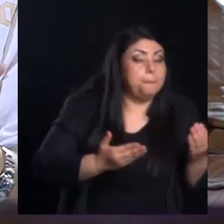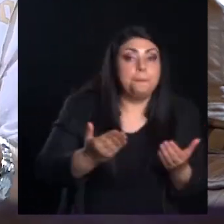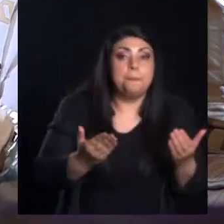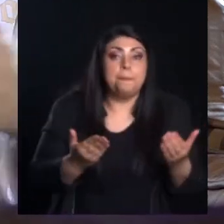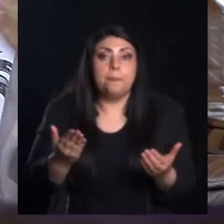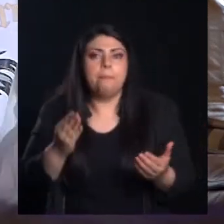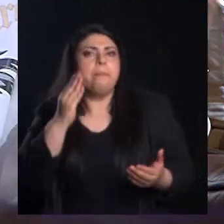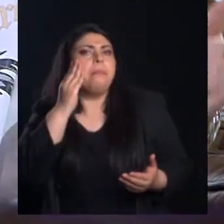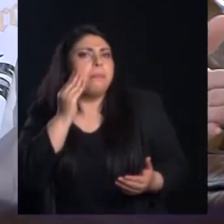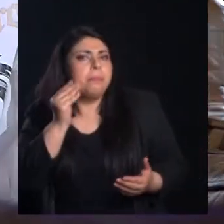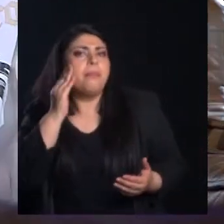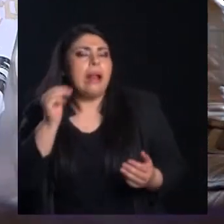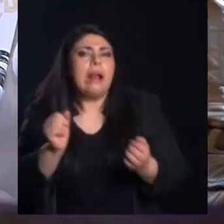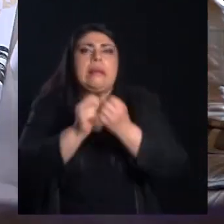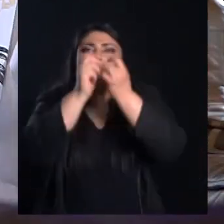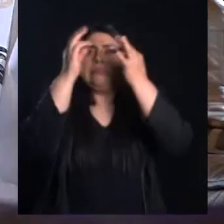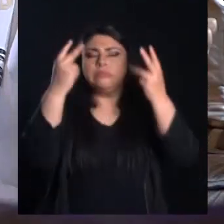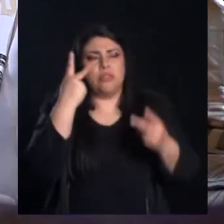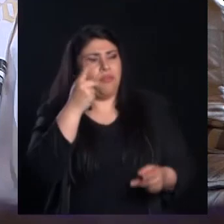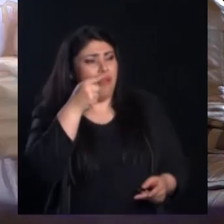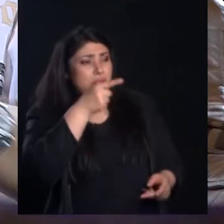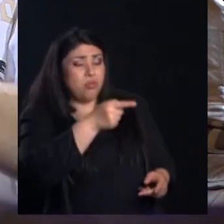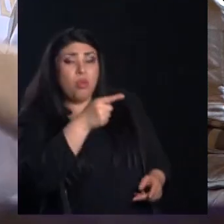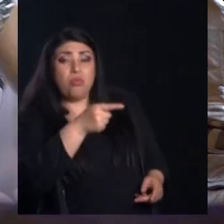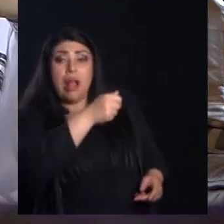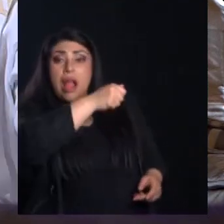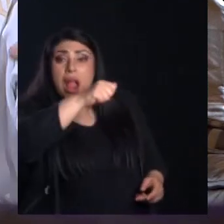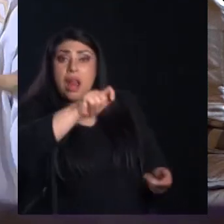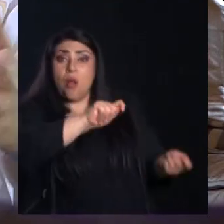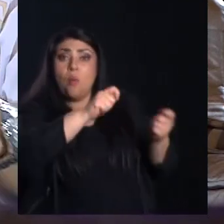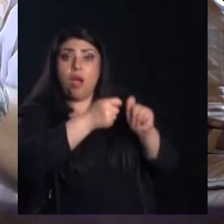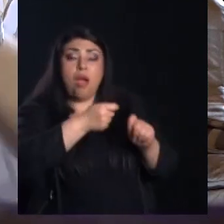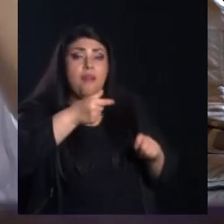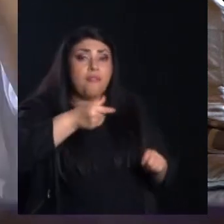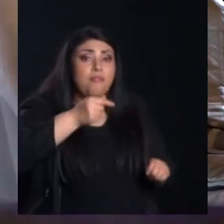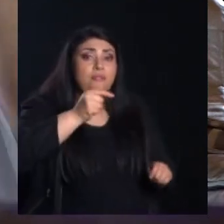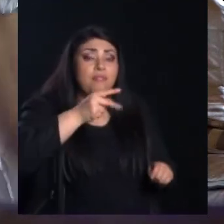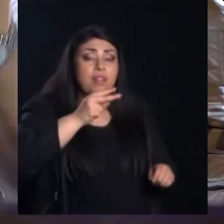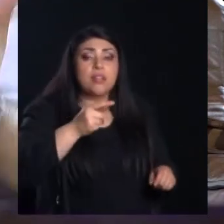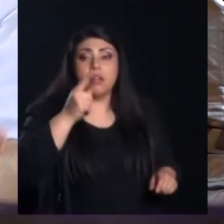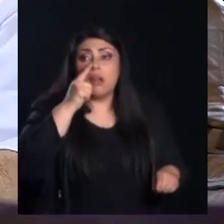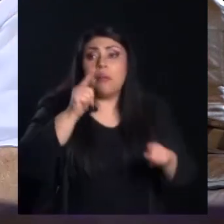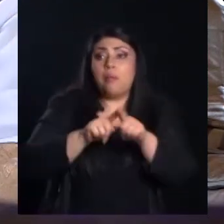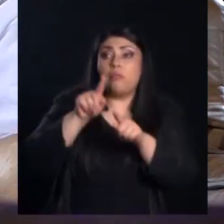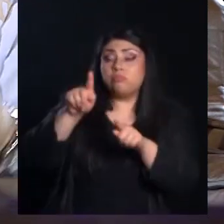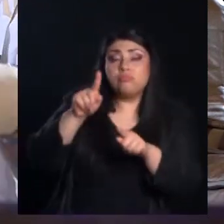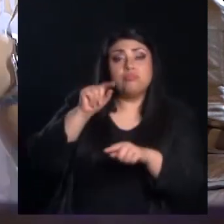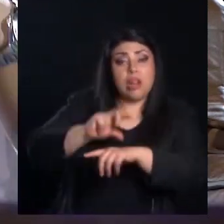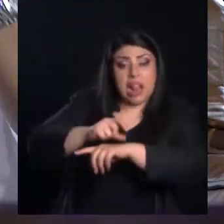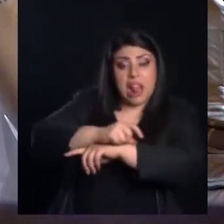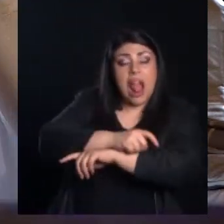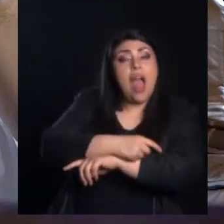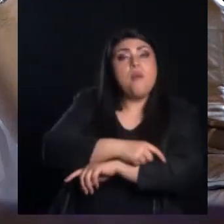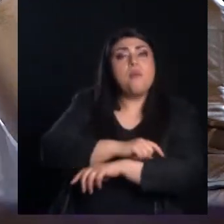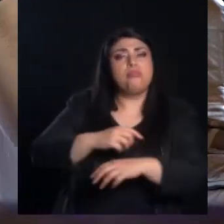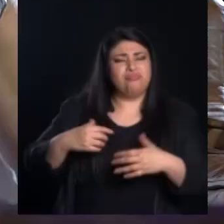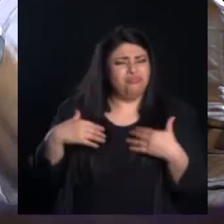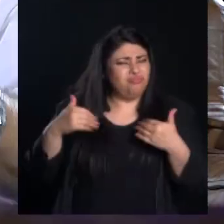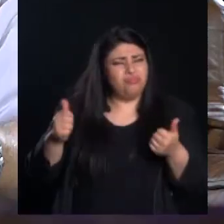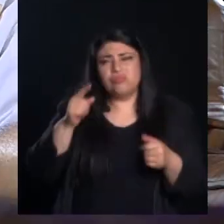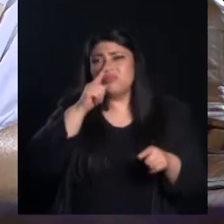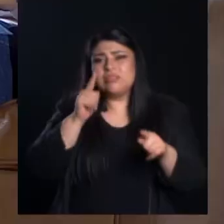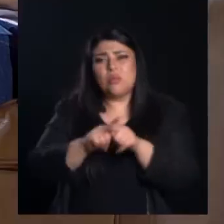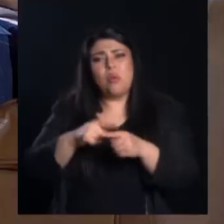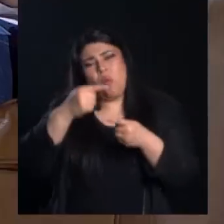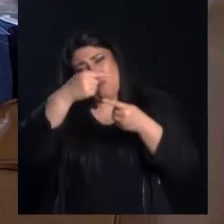milagros desde el leproso el agua en vino luego explota su fama paralítico que lo bajan del techo tenemos a la